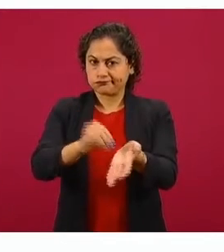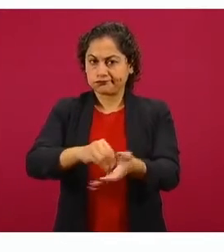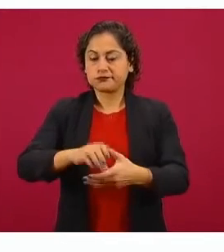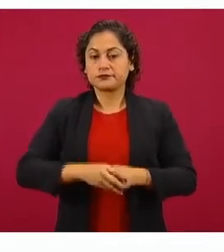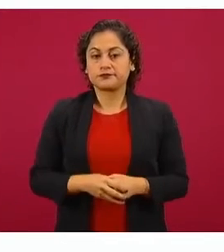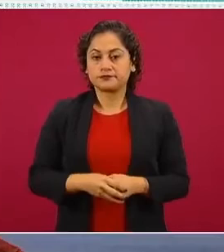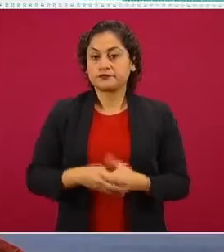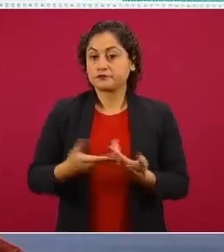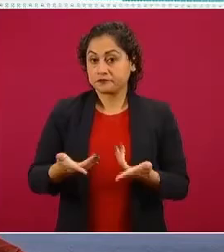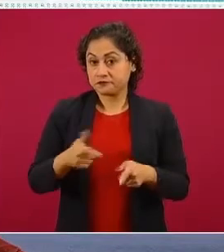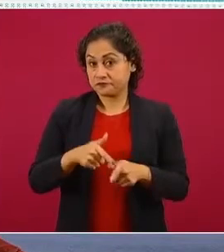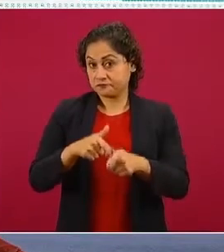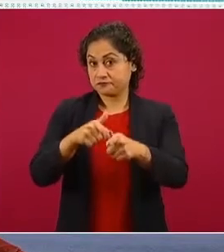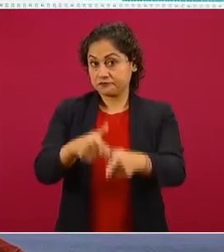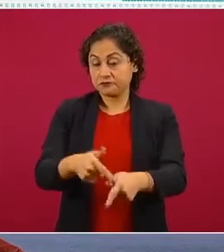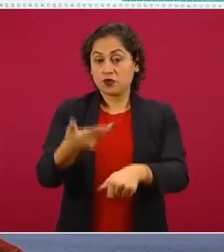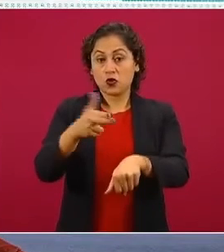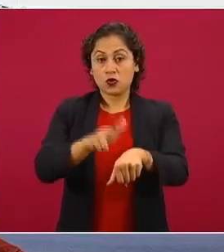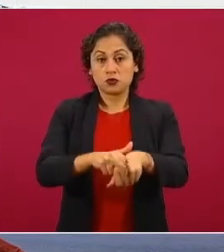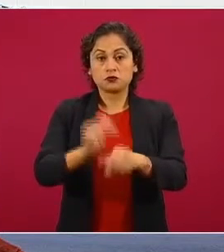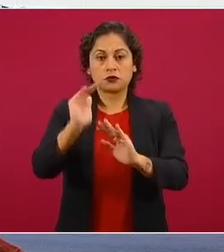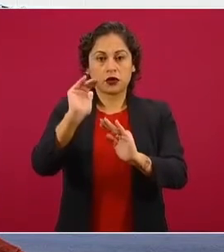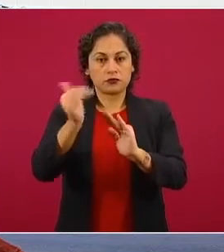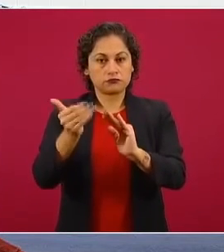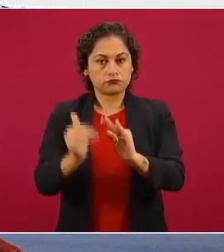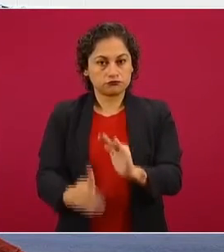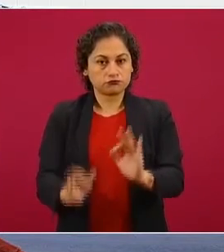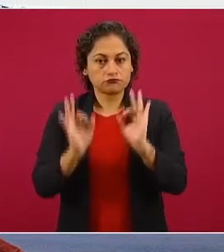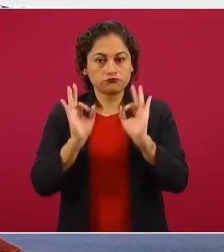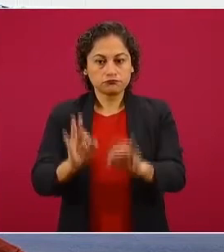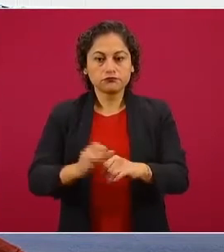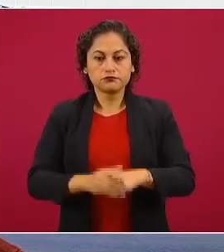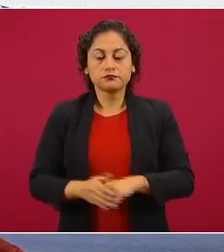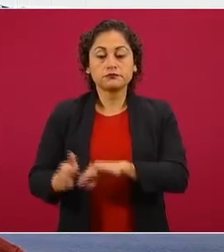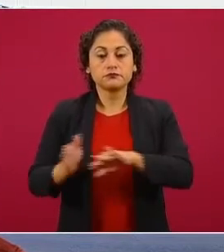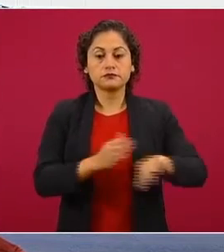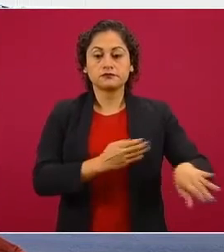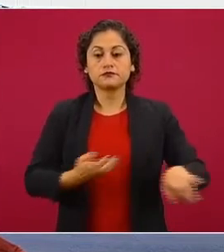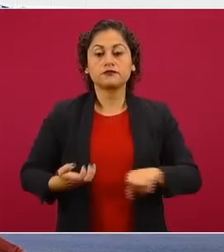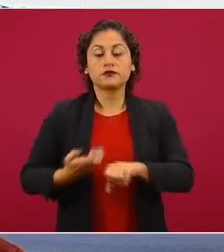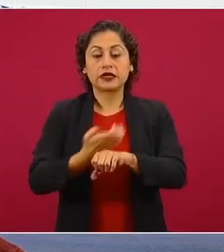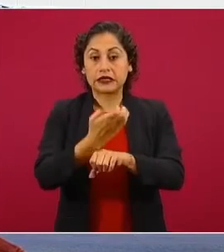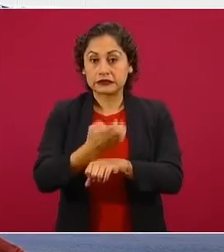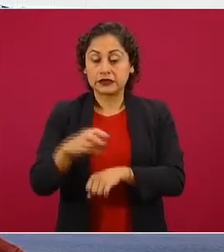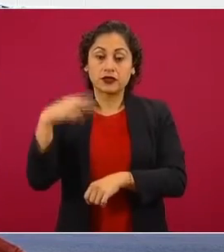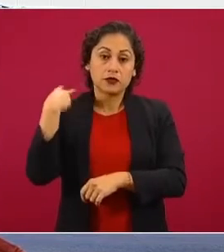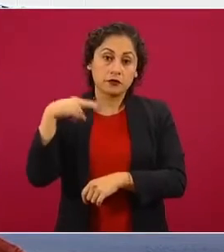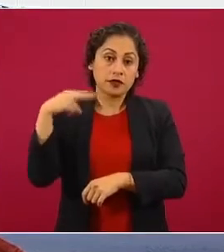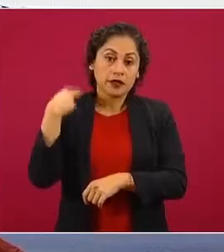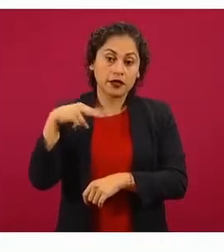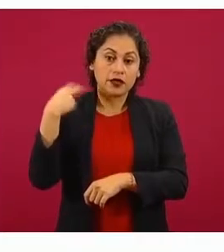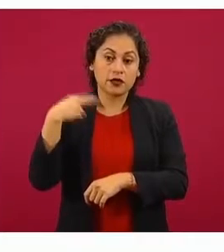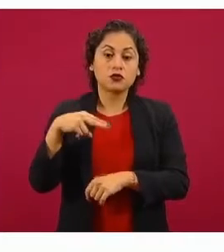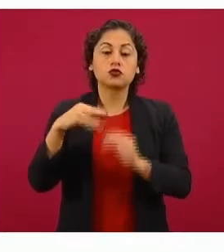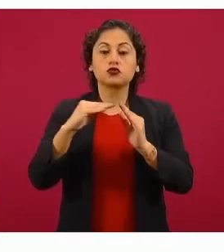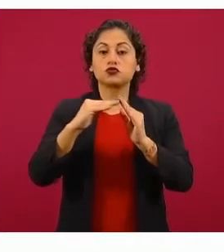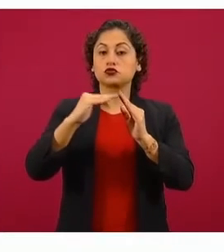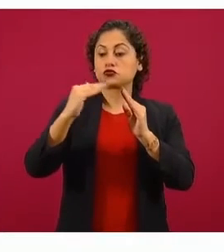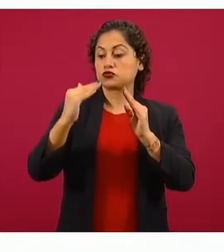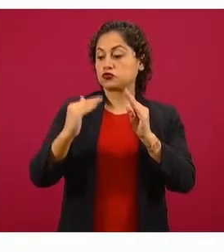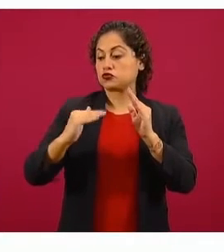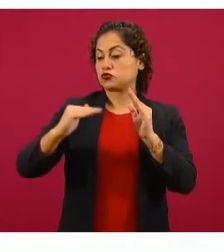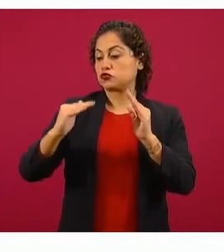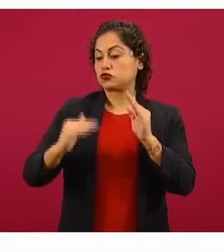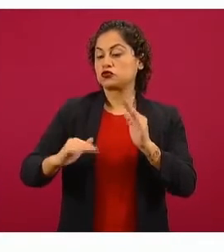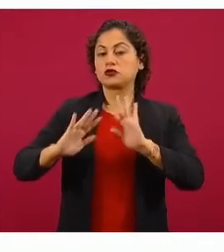y con reducción de la ocupación hospitalaria. La siguiente, Veracruz, un descenso sostenido, descenso en la mortalidad, tercer semáforo